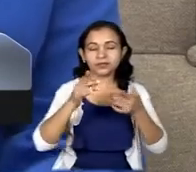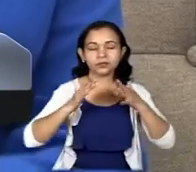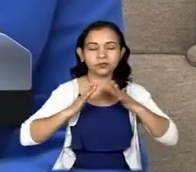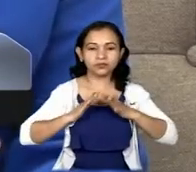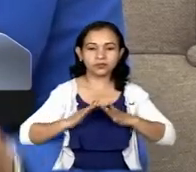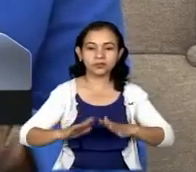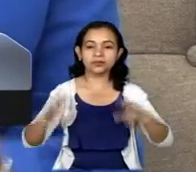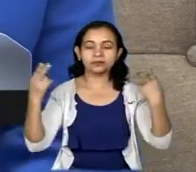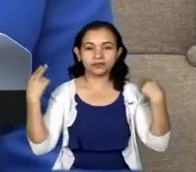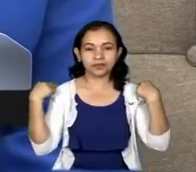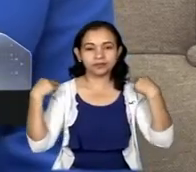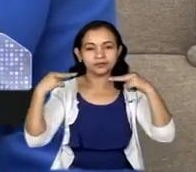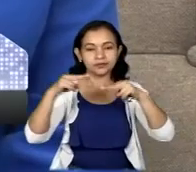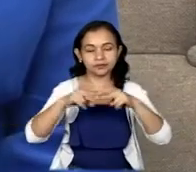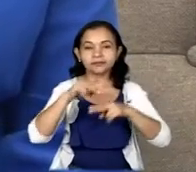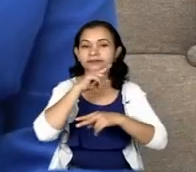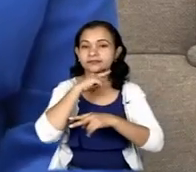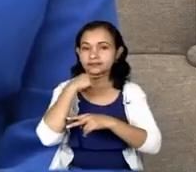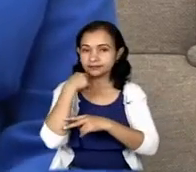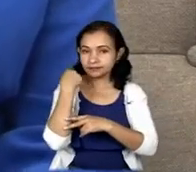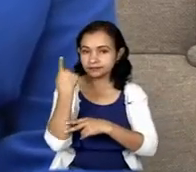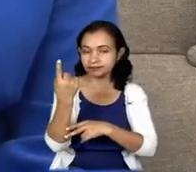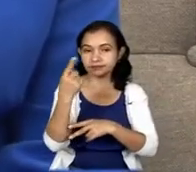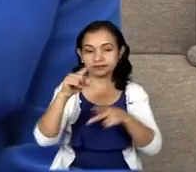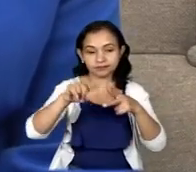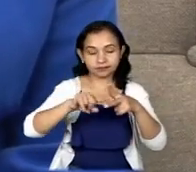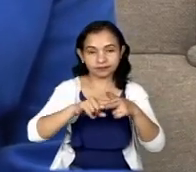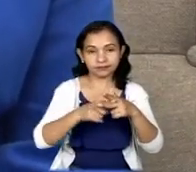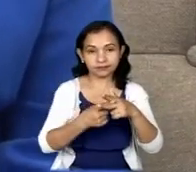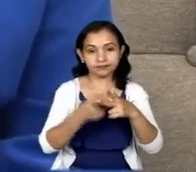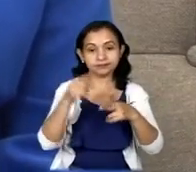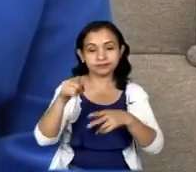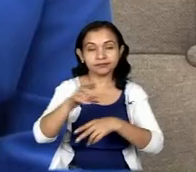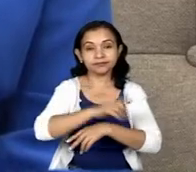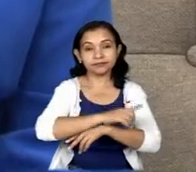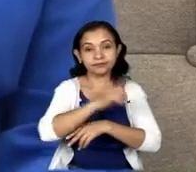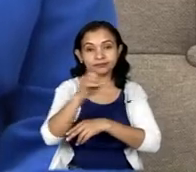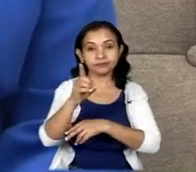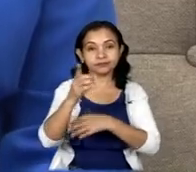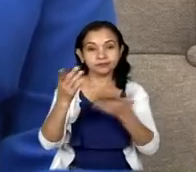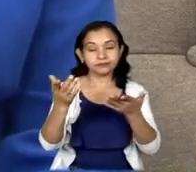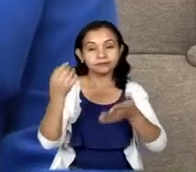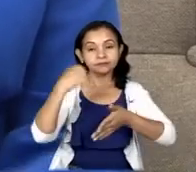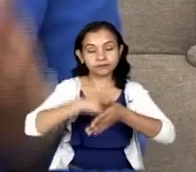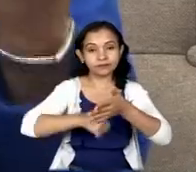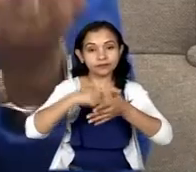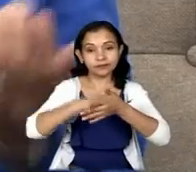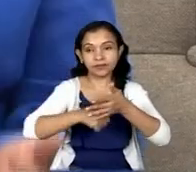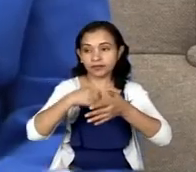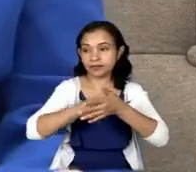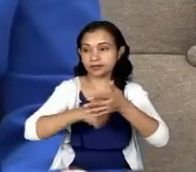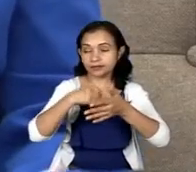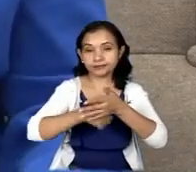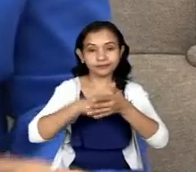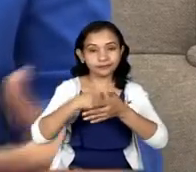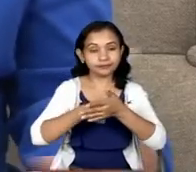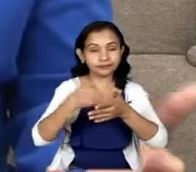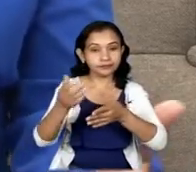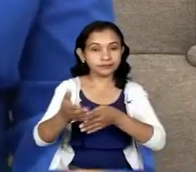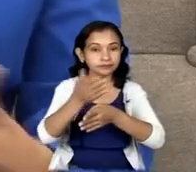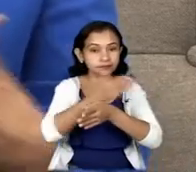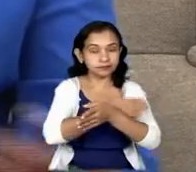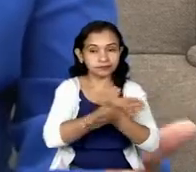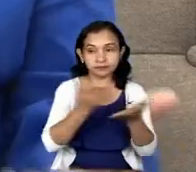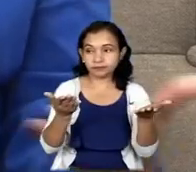ser docentes de verdad. Y a partir de este momento, fue una lucha. Yo no, tampoco te voy a decir que fue así,